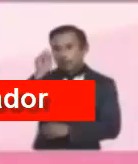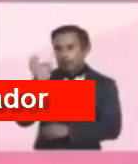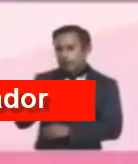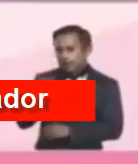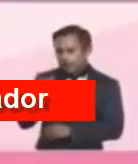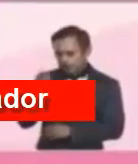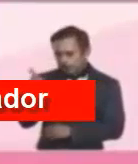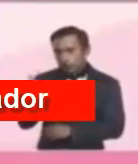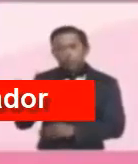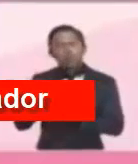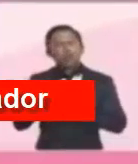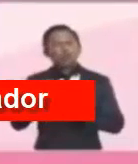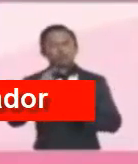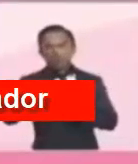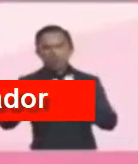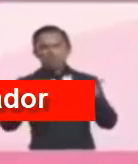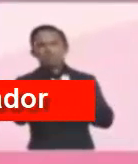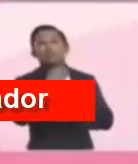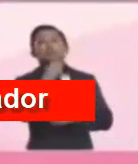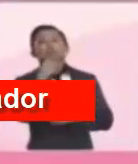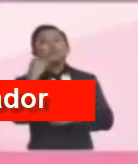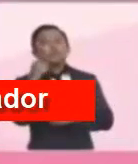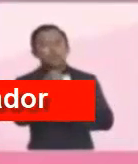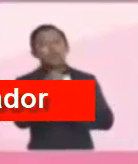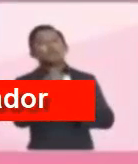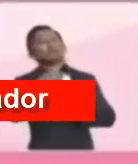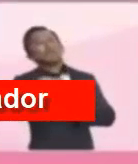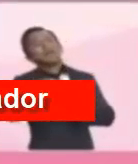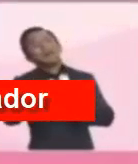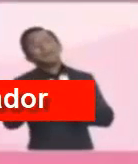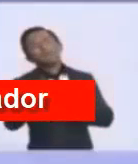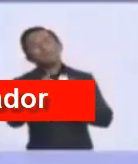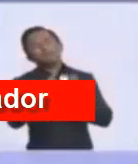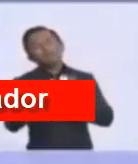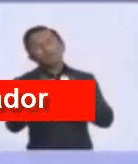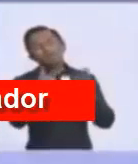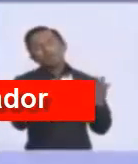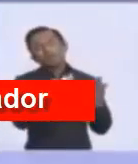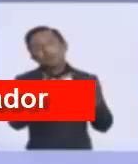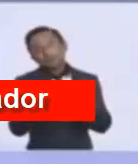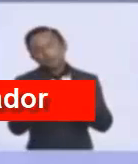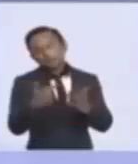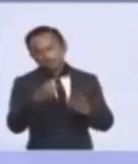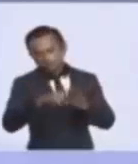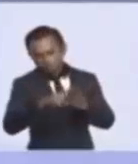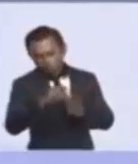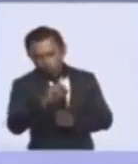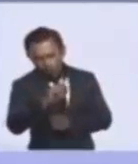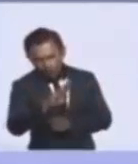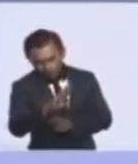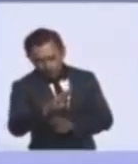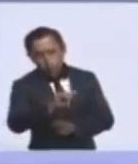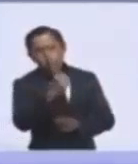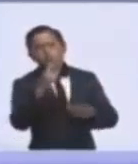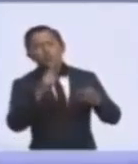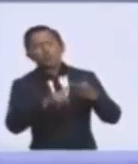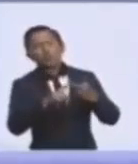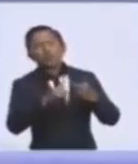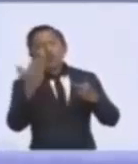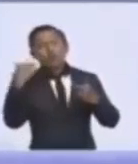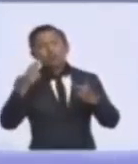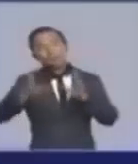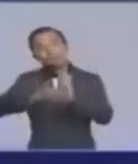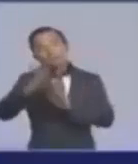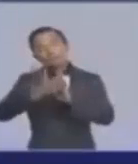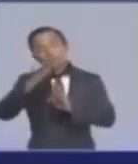mentiras y estos dobles mensajes del que nos están hablando los amigos del PRIAN. Y estamos totalmente de acuerdo, es lo